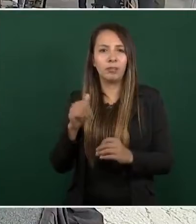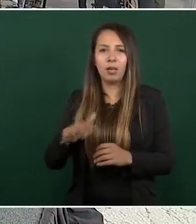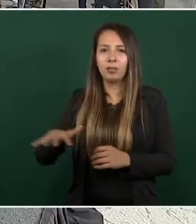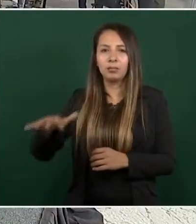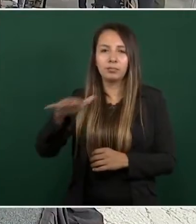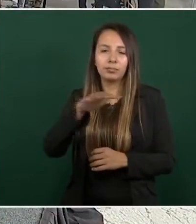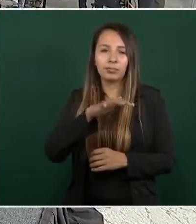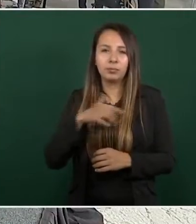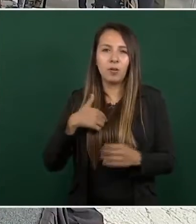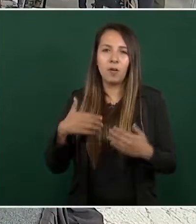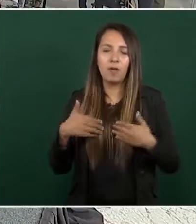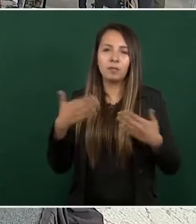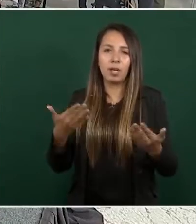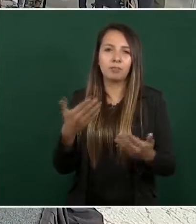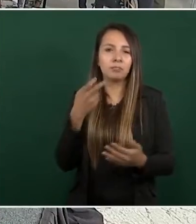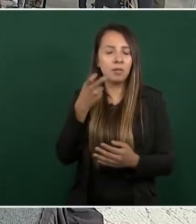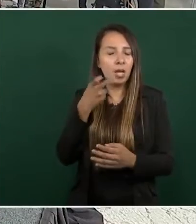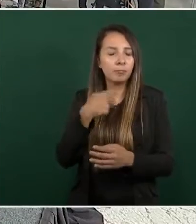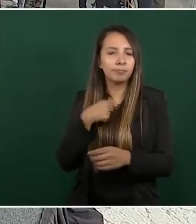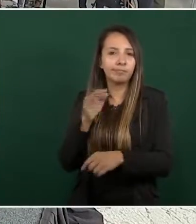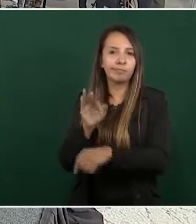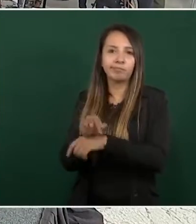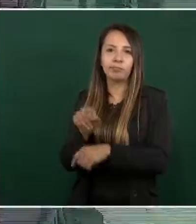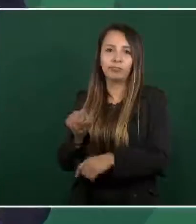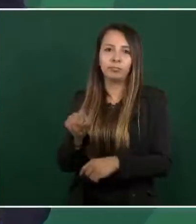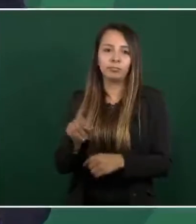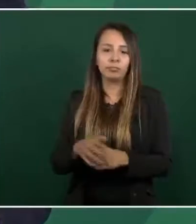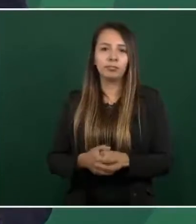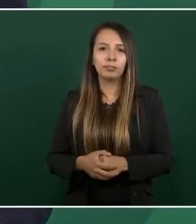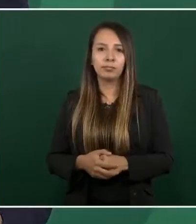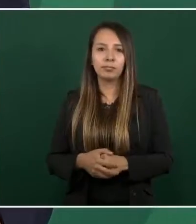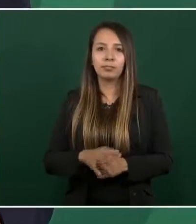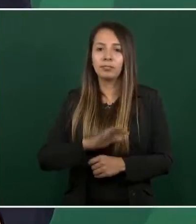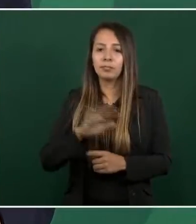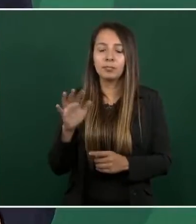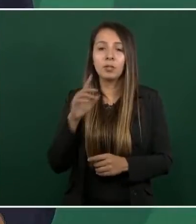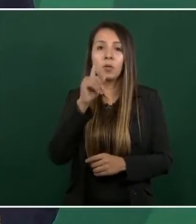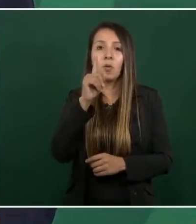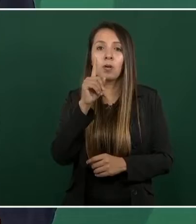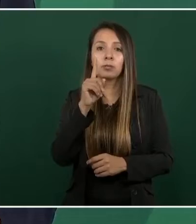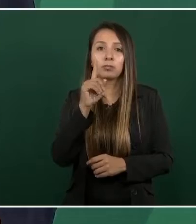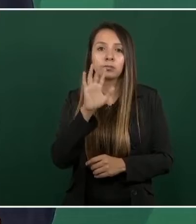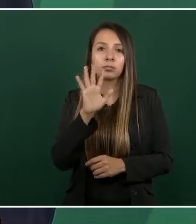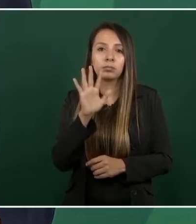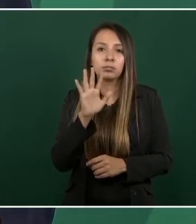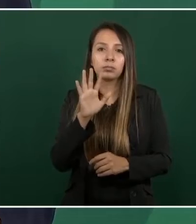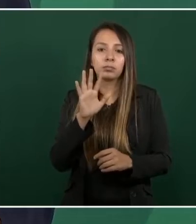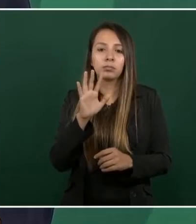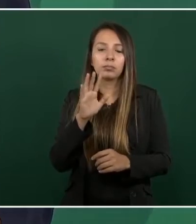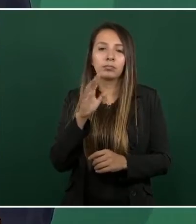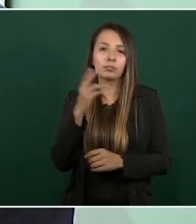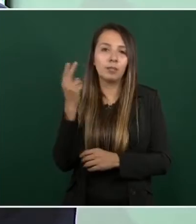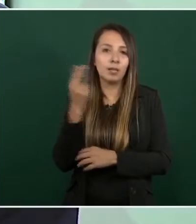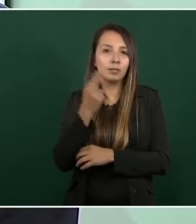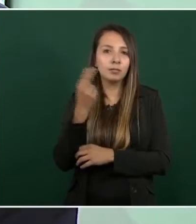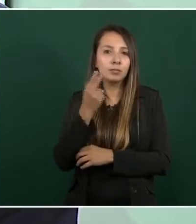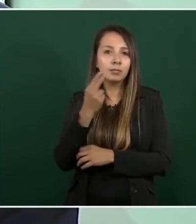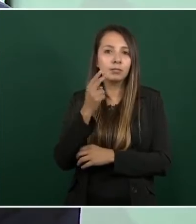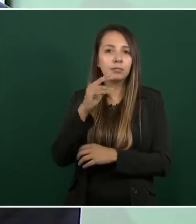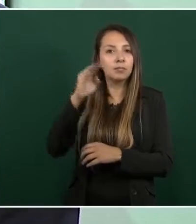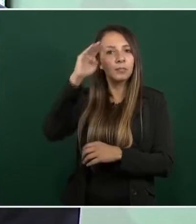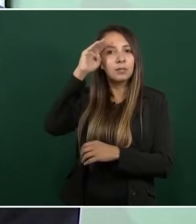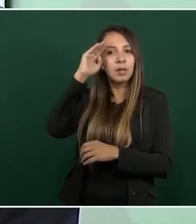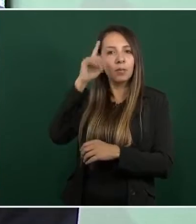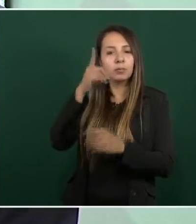Y apuesto a eso. Y nada más que se piense en el interés